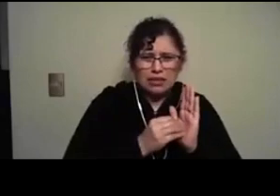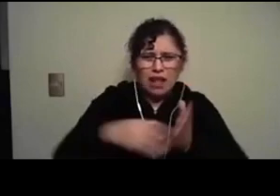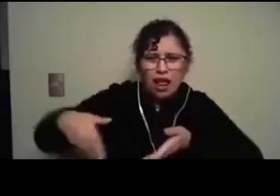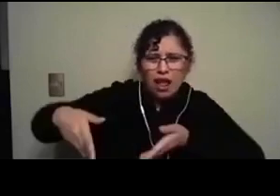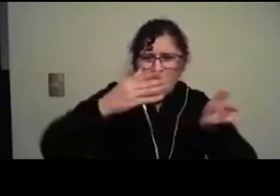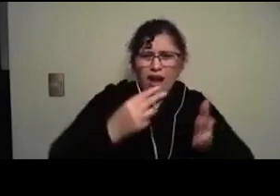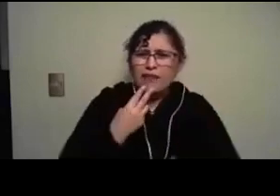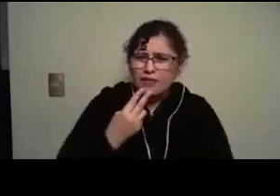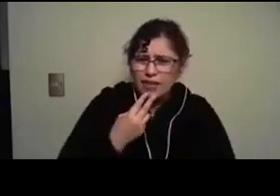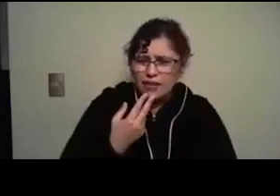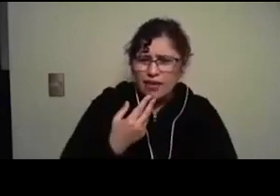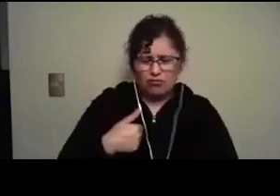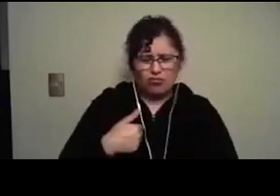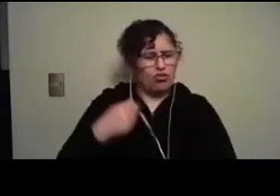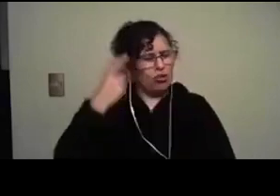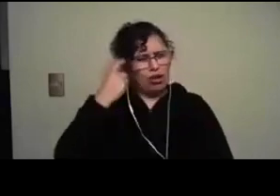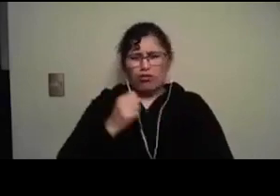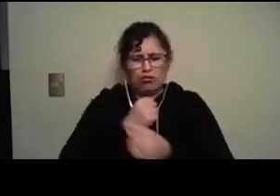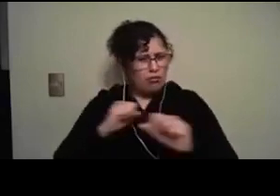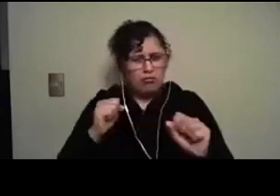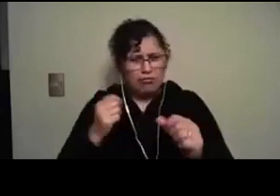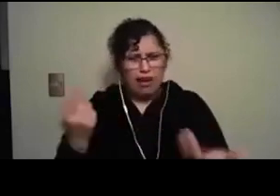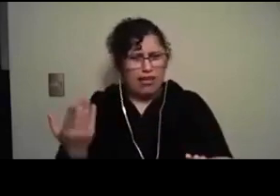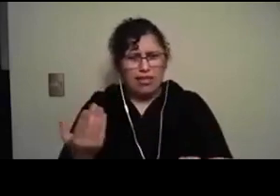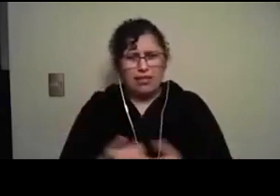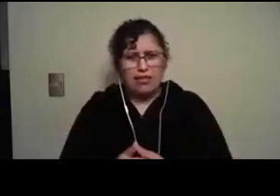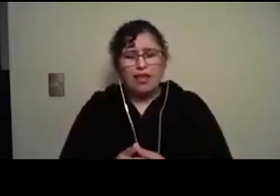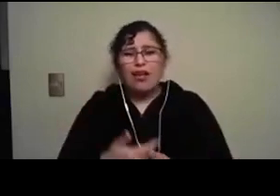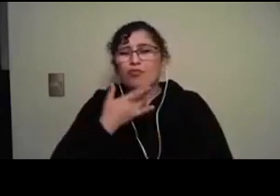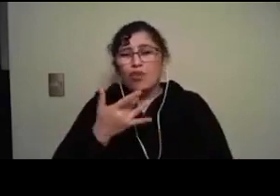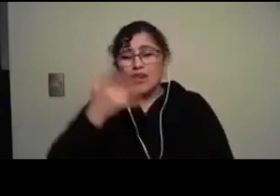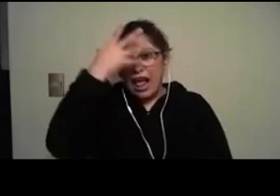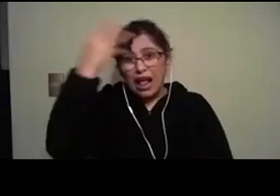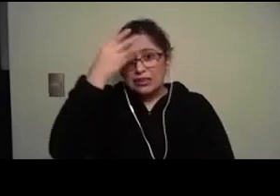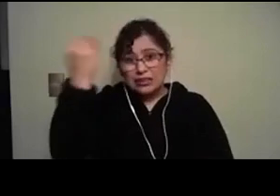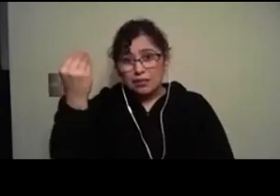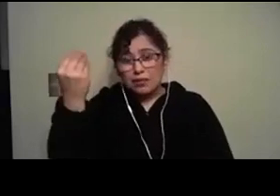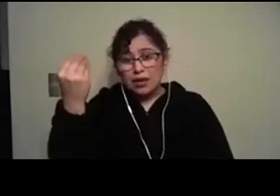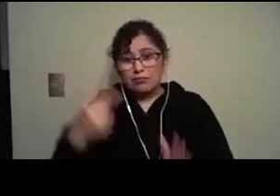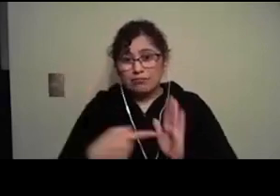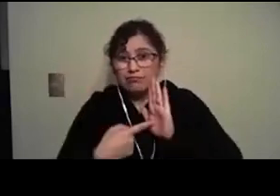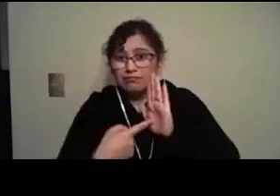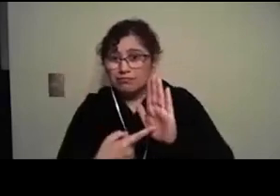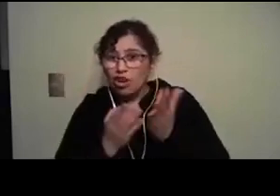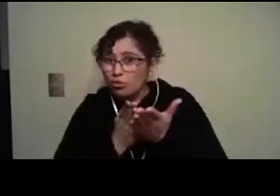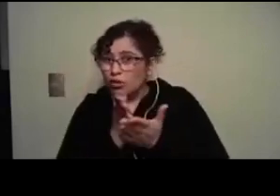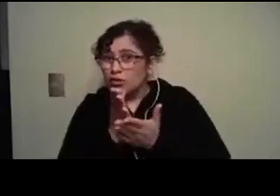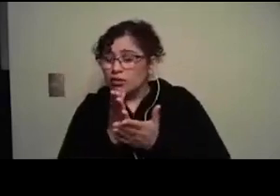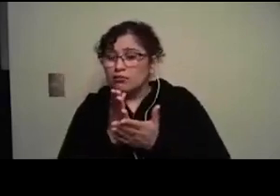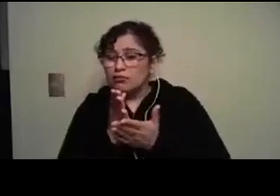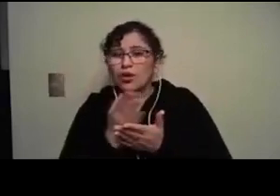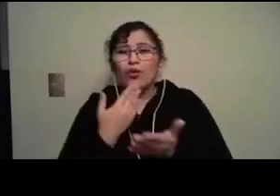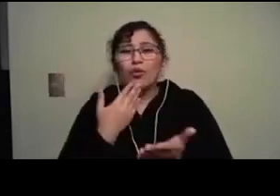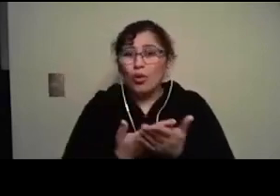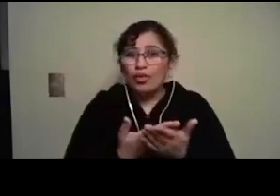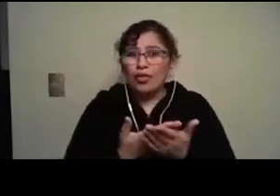que no puede ser porque, tal como les dije, el Alzheimer se presenta de una manera mucho más significativa en los